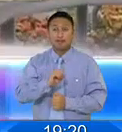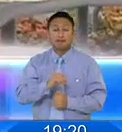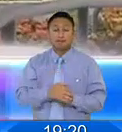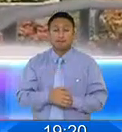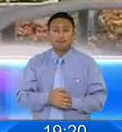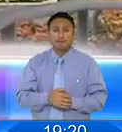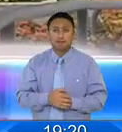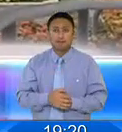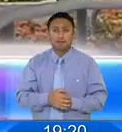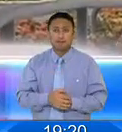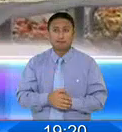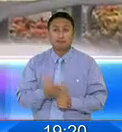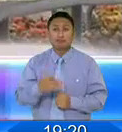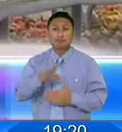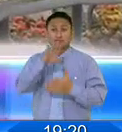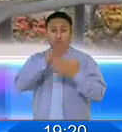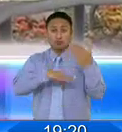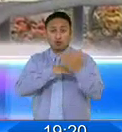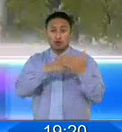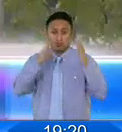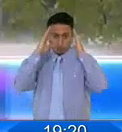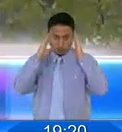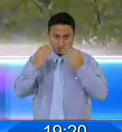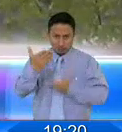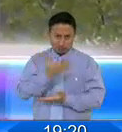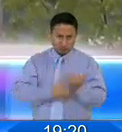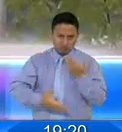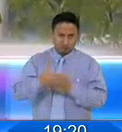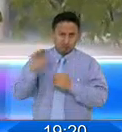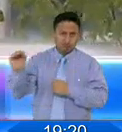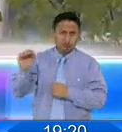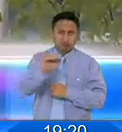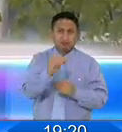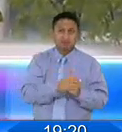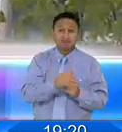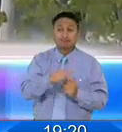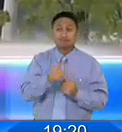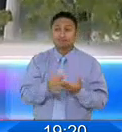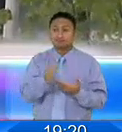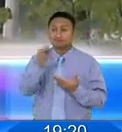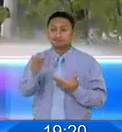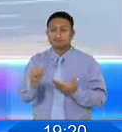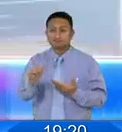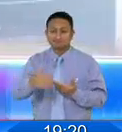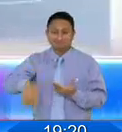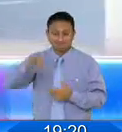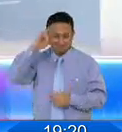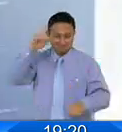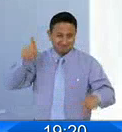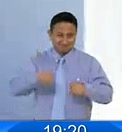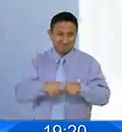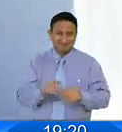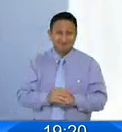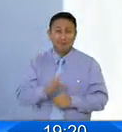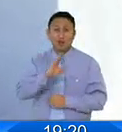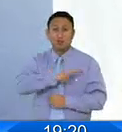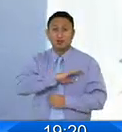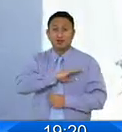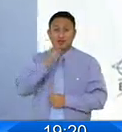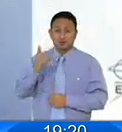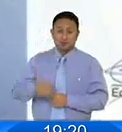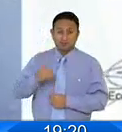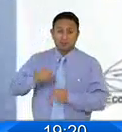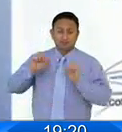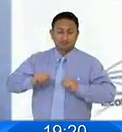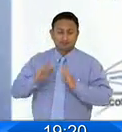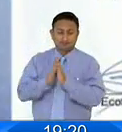a socializar los horarios de atención. Otros cantones vecinos se sumaron a la postura. El municipio de Durán también